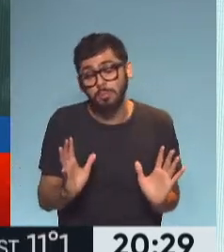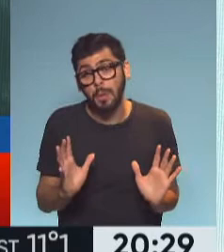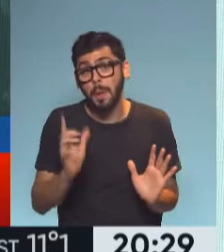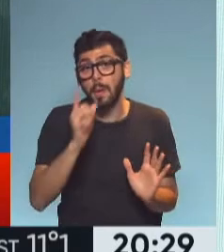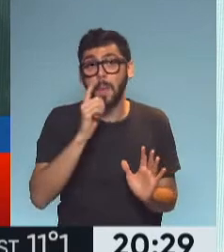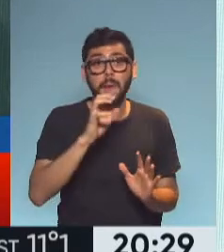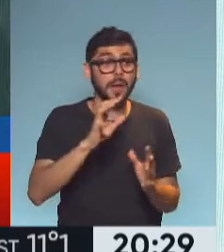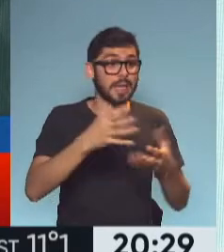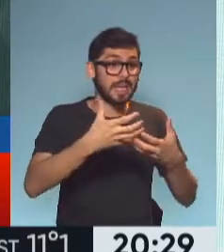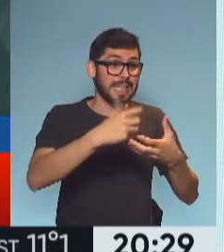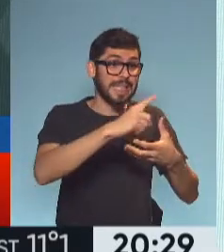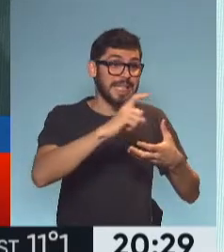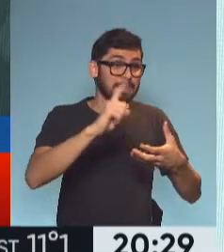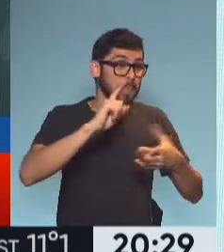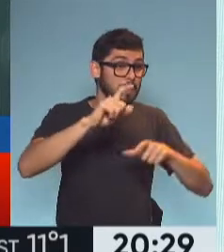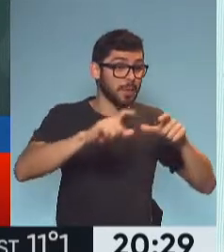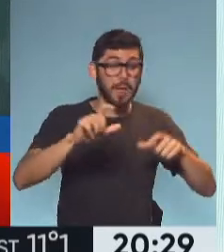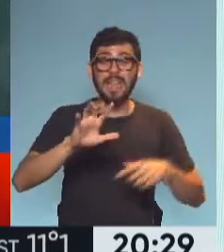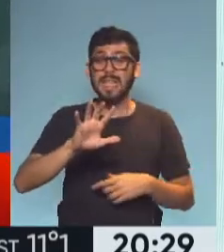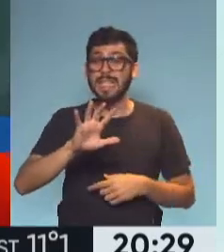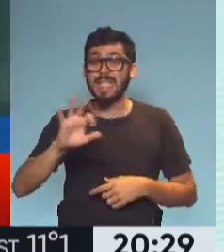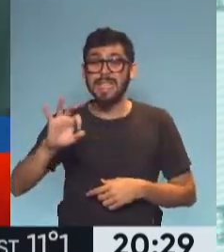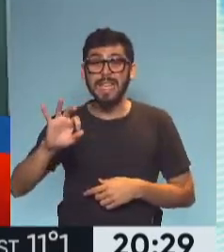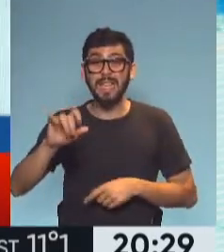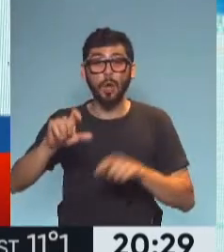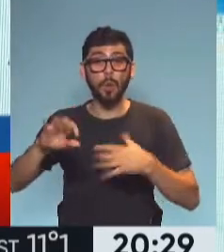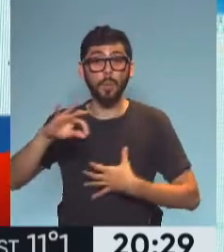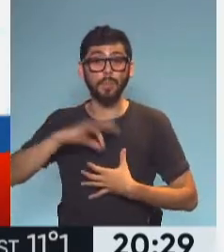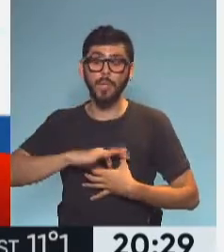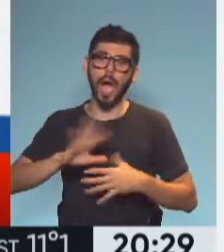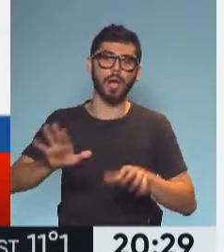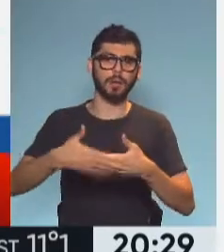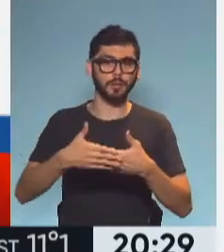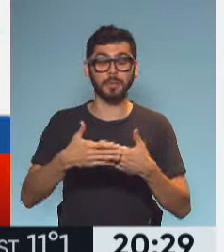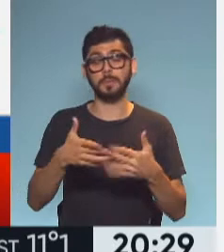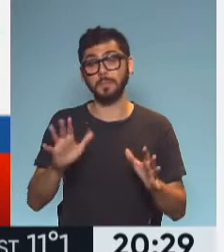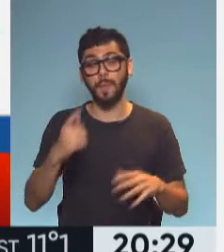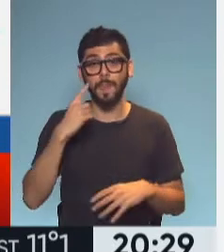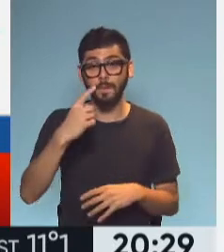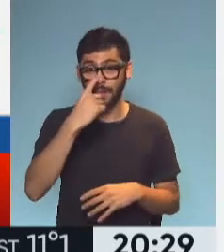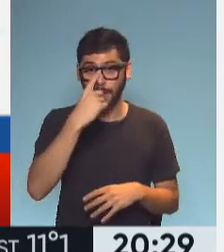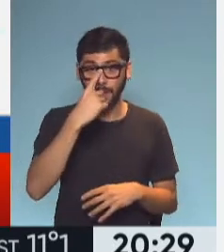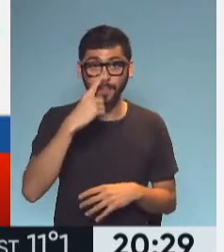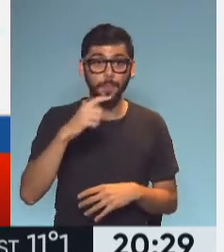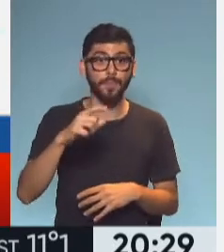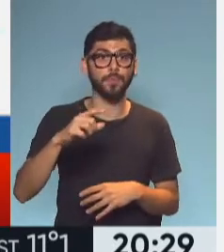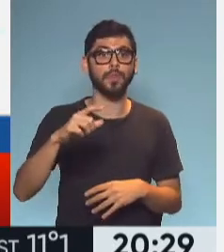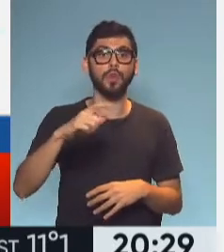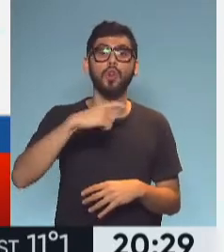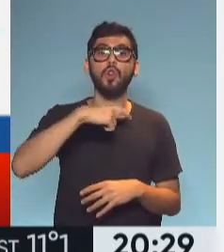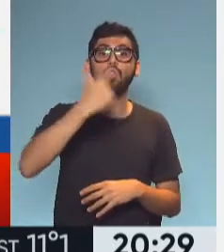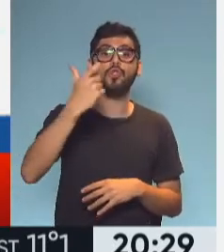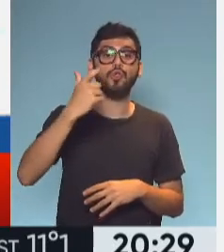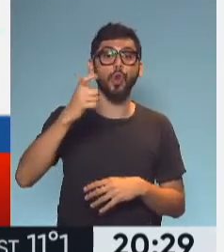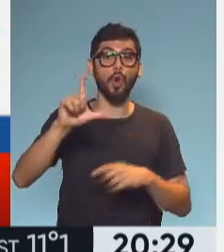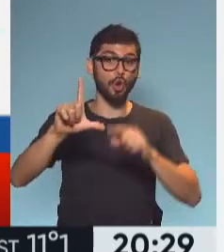500 infectados por 100.000 habitantes. Y fíjese el comportamiento. La región está en rojo. Sí, sí,